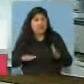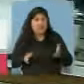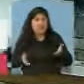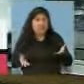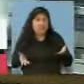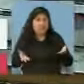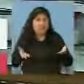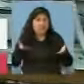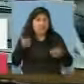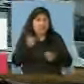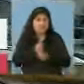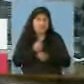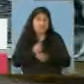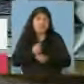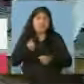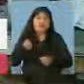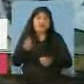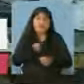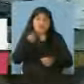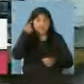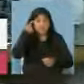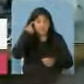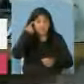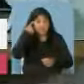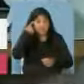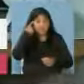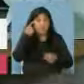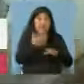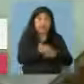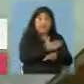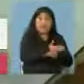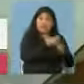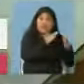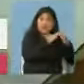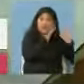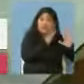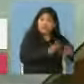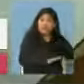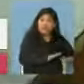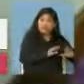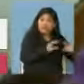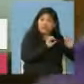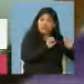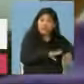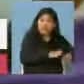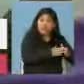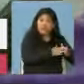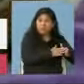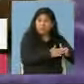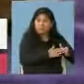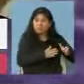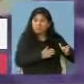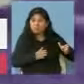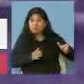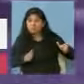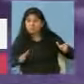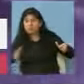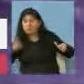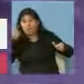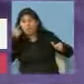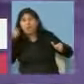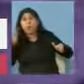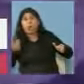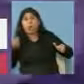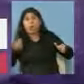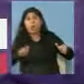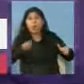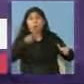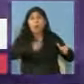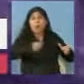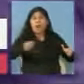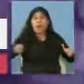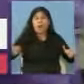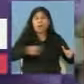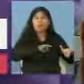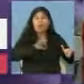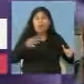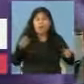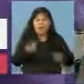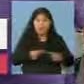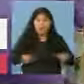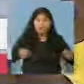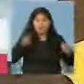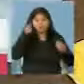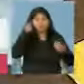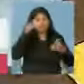preocupación siempre fue, desde que arrancó, poder pagar los sueldos para los chicos que trabajan con nosotros. Todo lo que sea impuesto, lo que